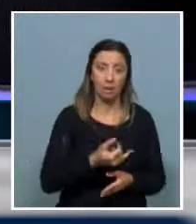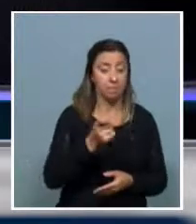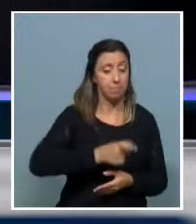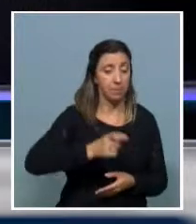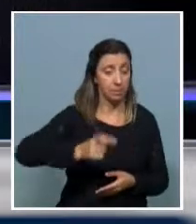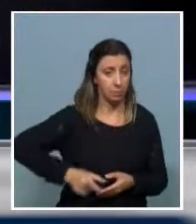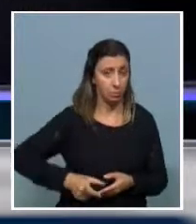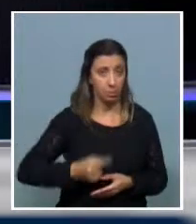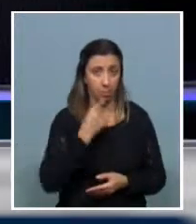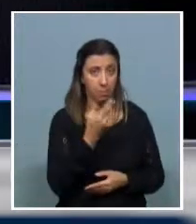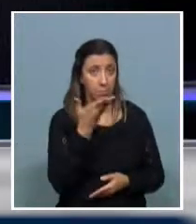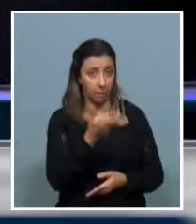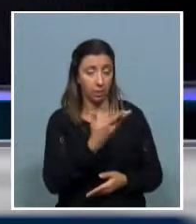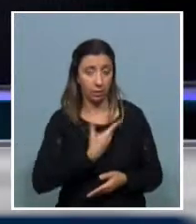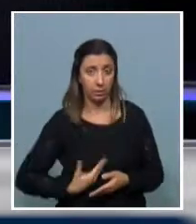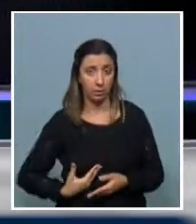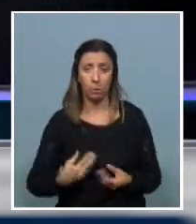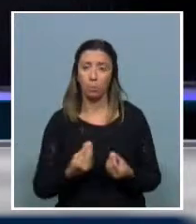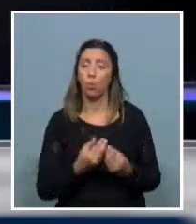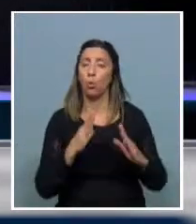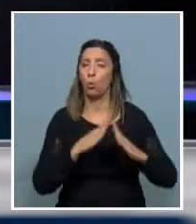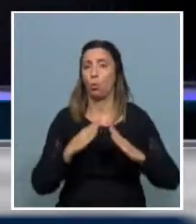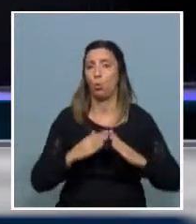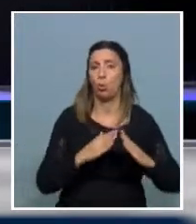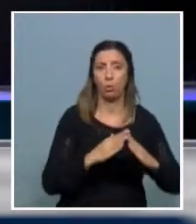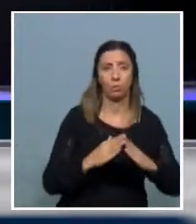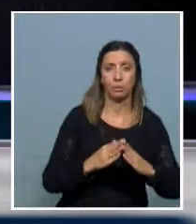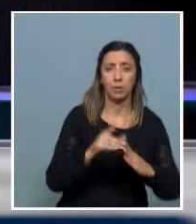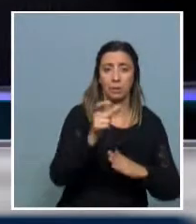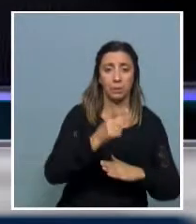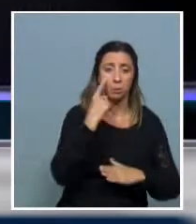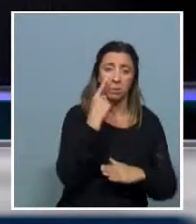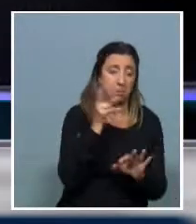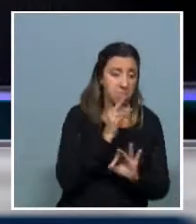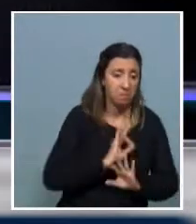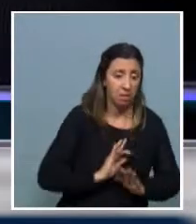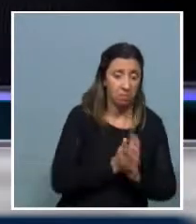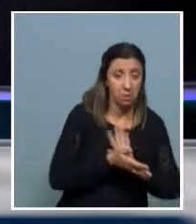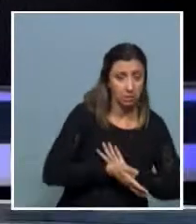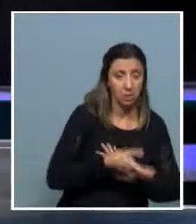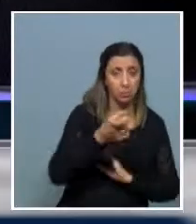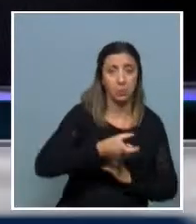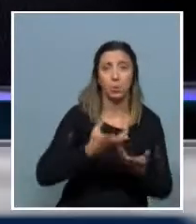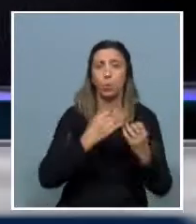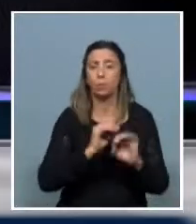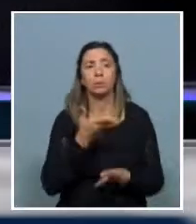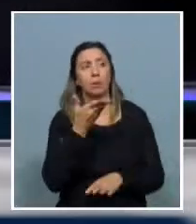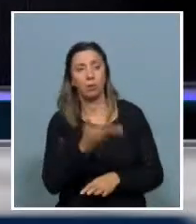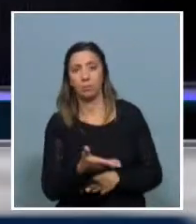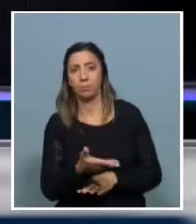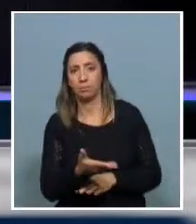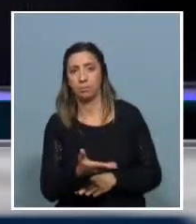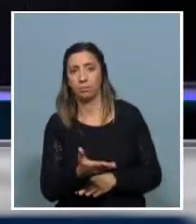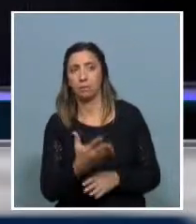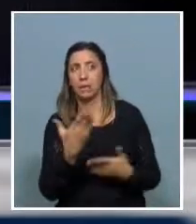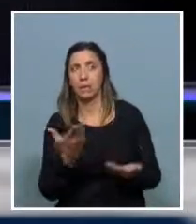gente, por la cantidad de casas que había desocupadas y que la gente comienza a reclamarle,